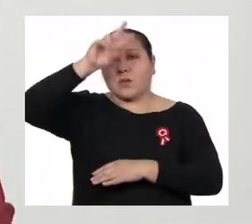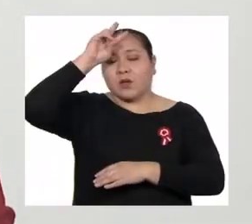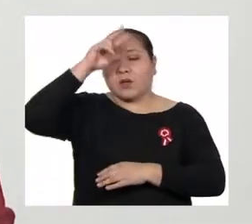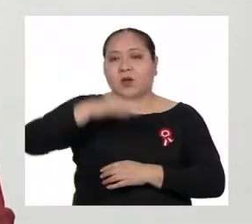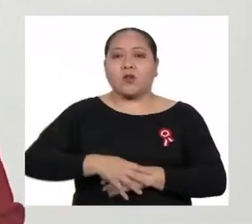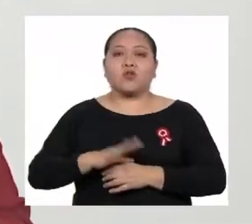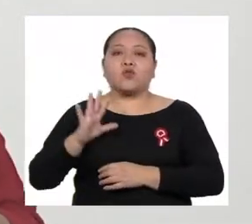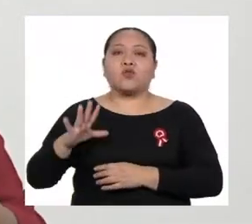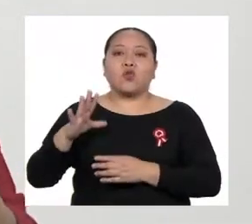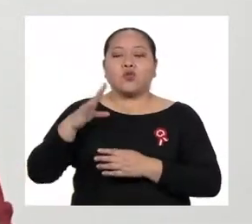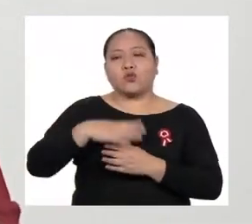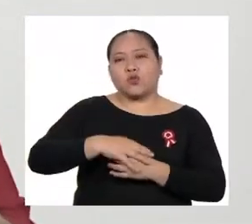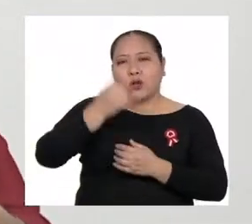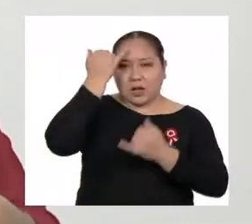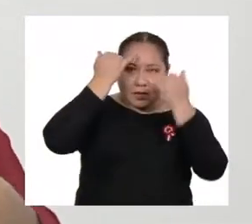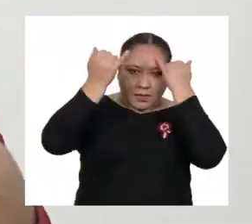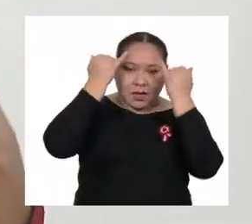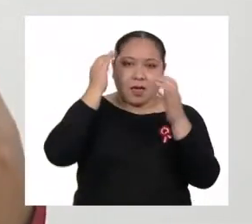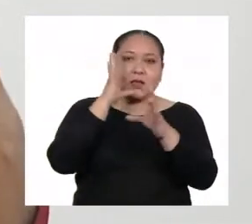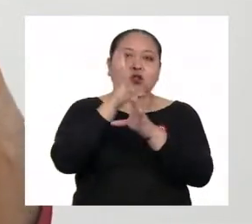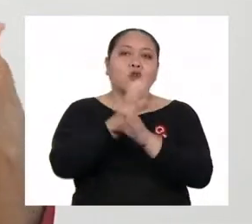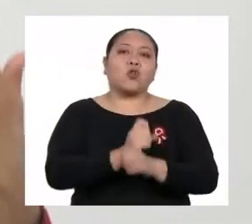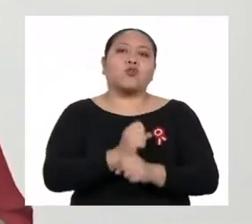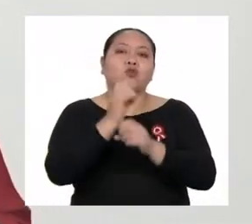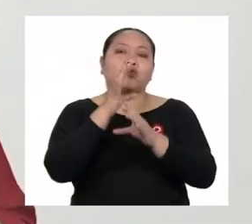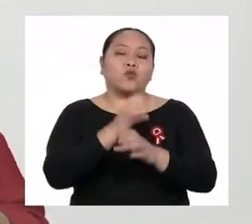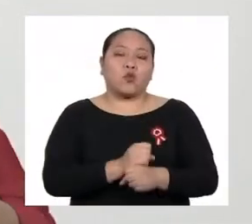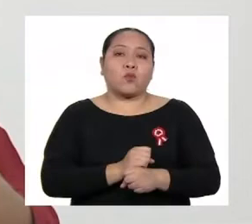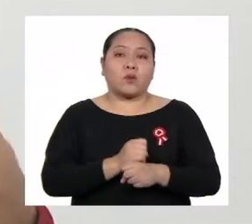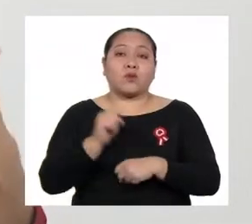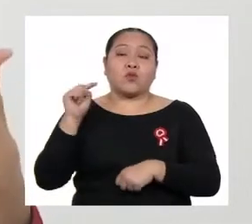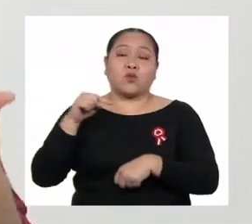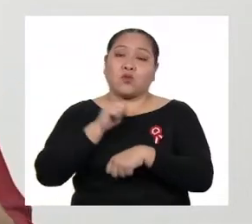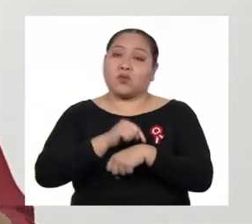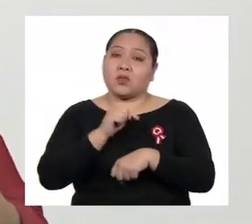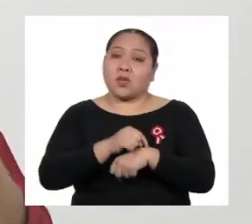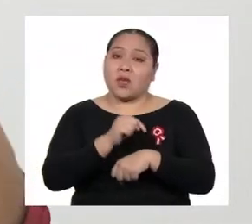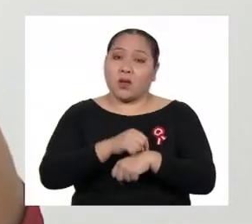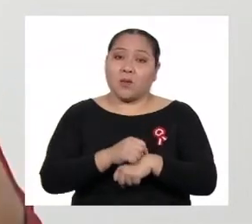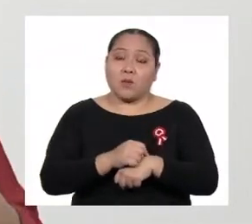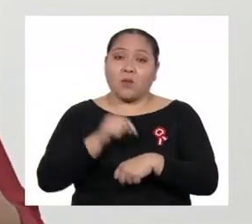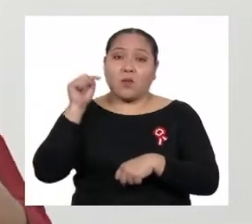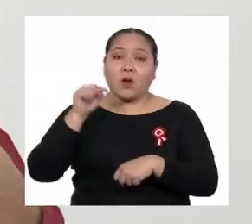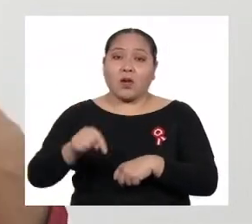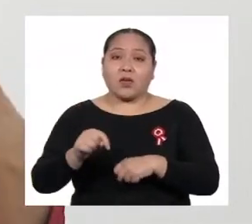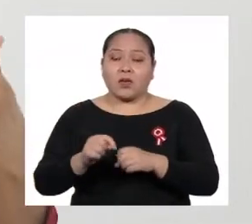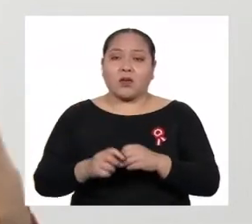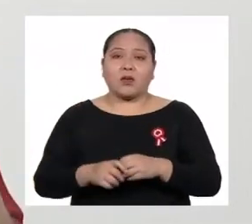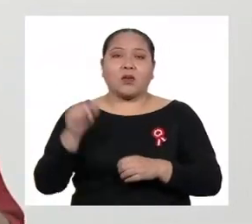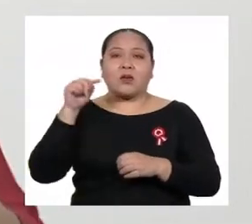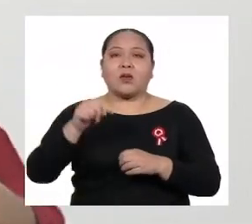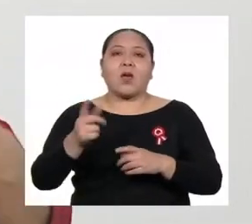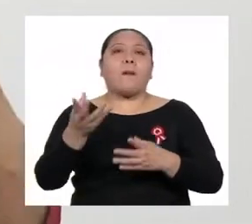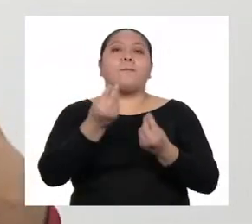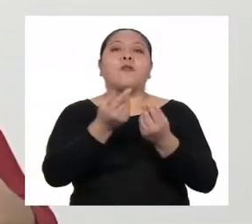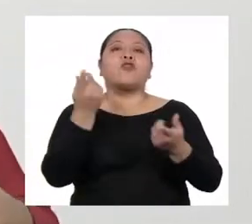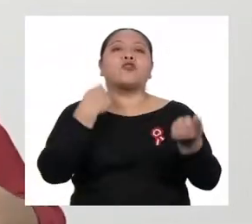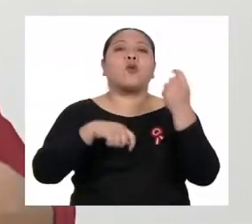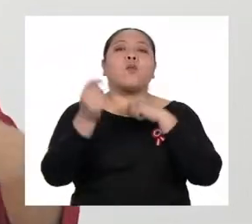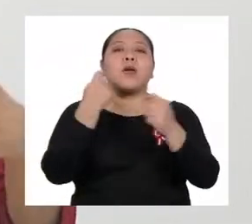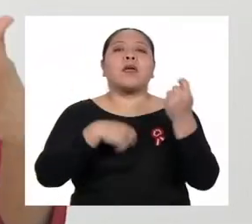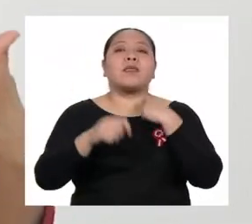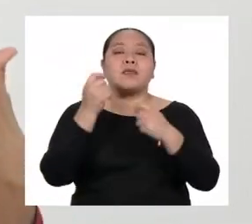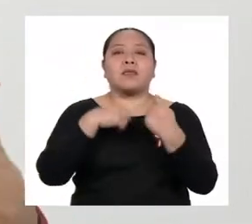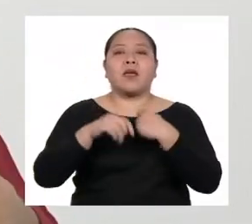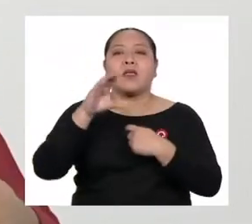las creencias, costumbres, durante una época donde existía un boom del comercio del